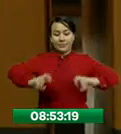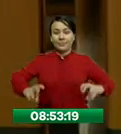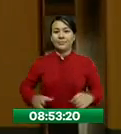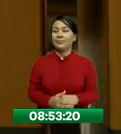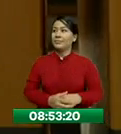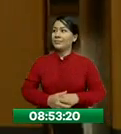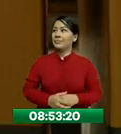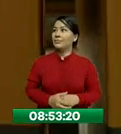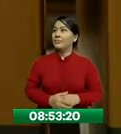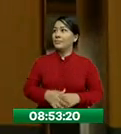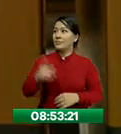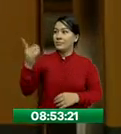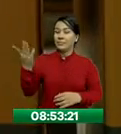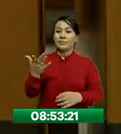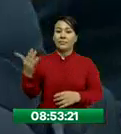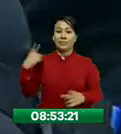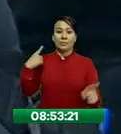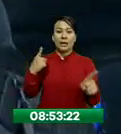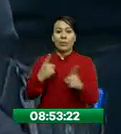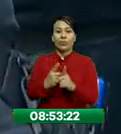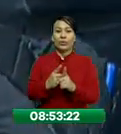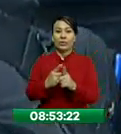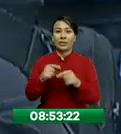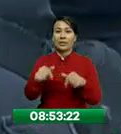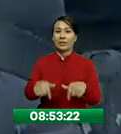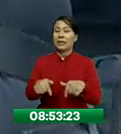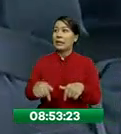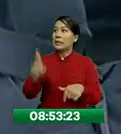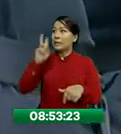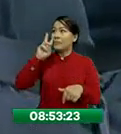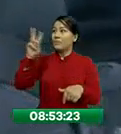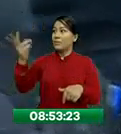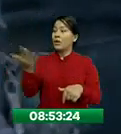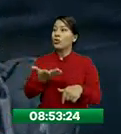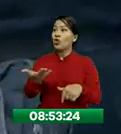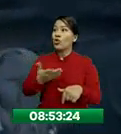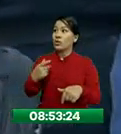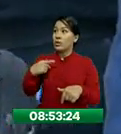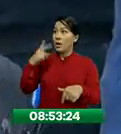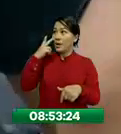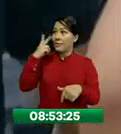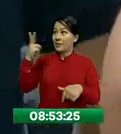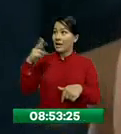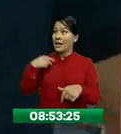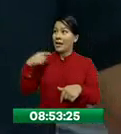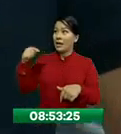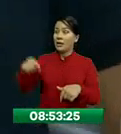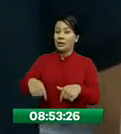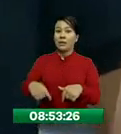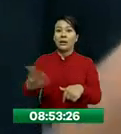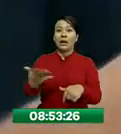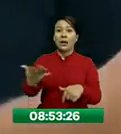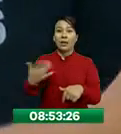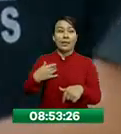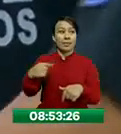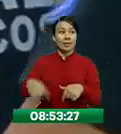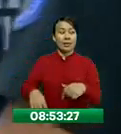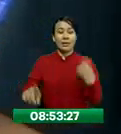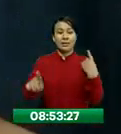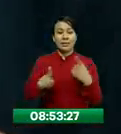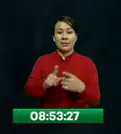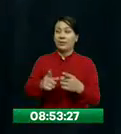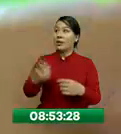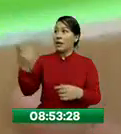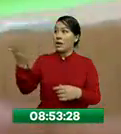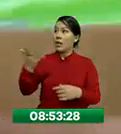Son 12 tamales en total que estaban a punto de ingresar a las bodegas del avión. No hay detenidos hasta el momento,